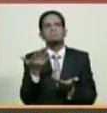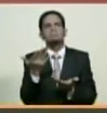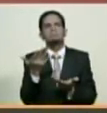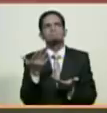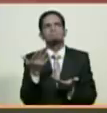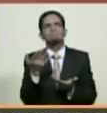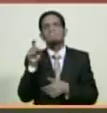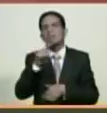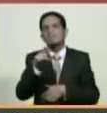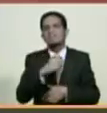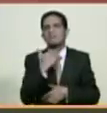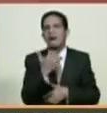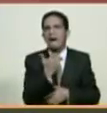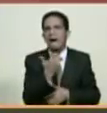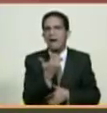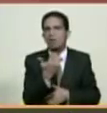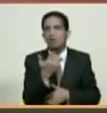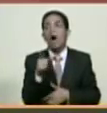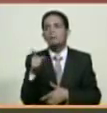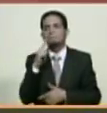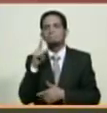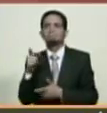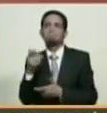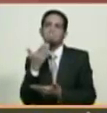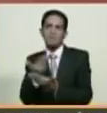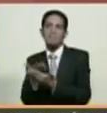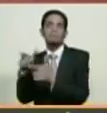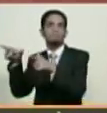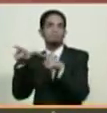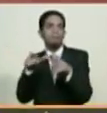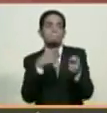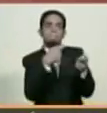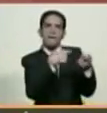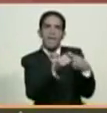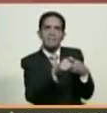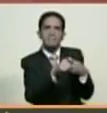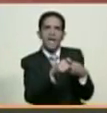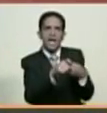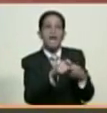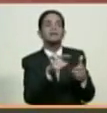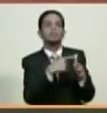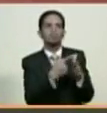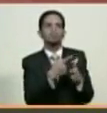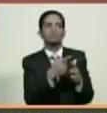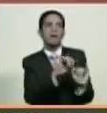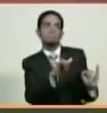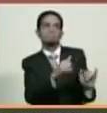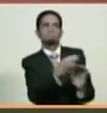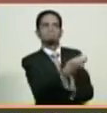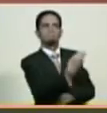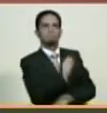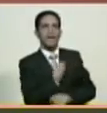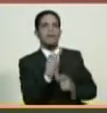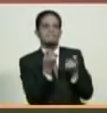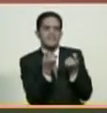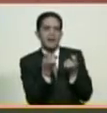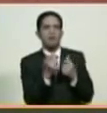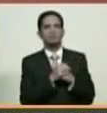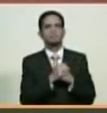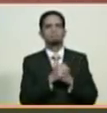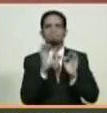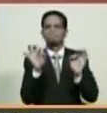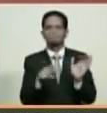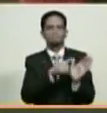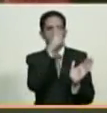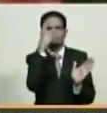de alguna necesidad, usted va y vende su certificado y así puede tener de manera sólida sus ahorros,